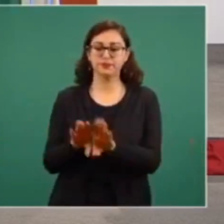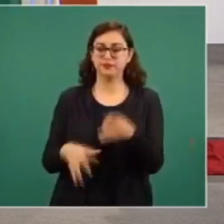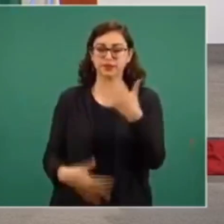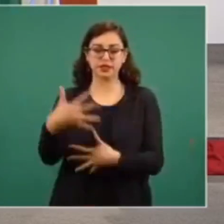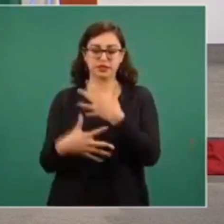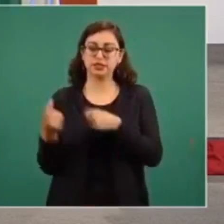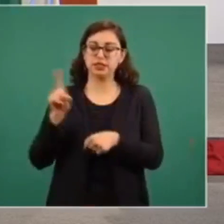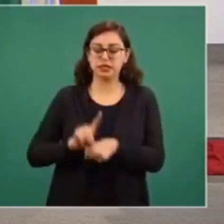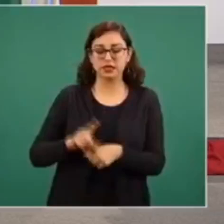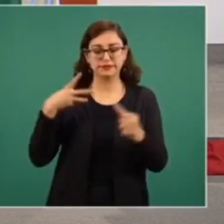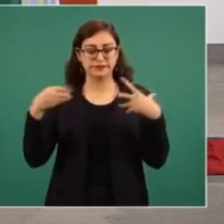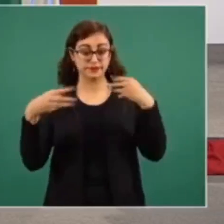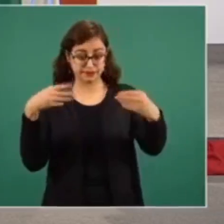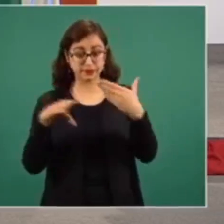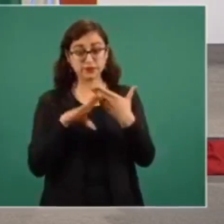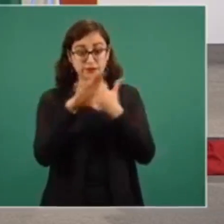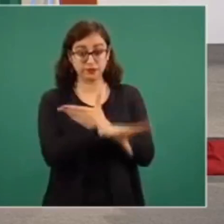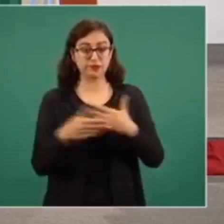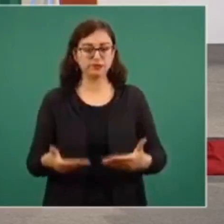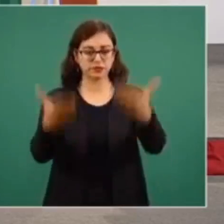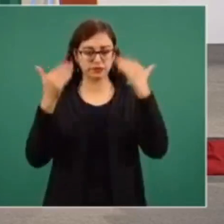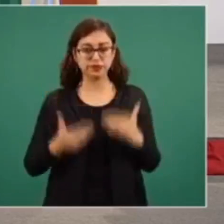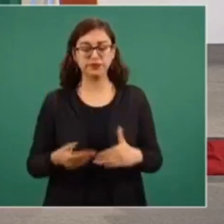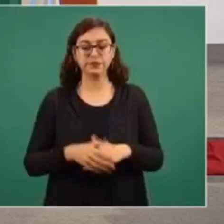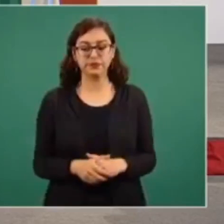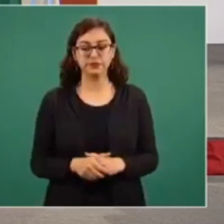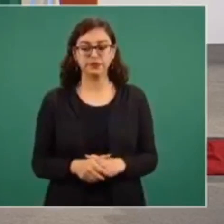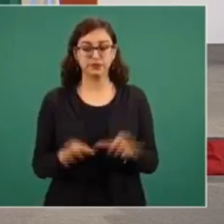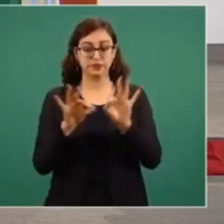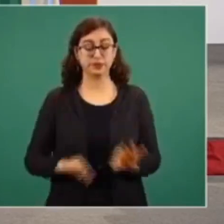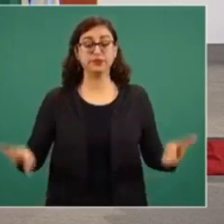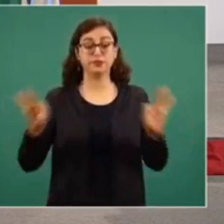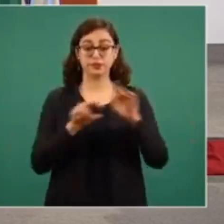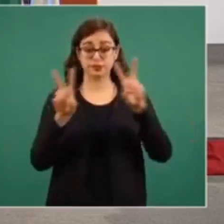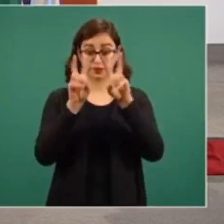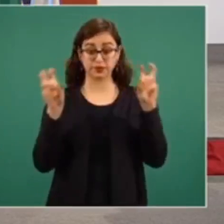comunitario para evitar contagios. Siguiente. Algo muy importante es que a nivel